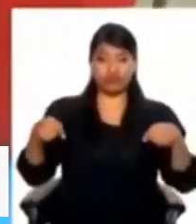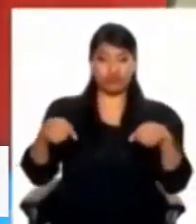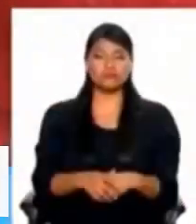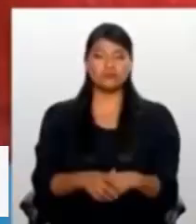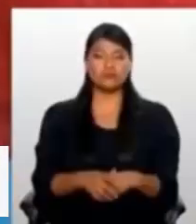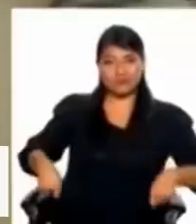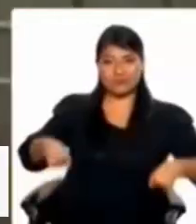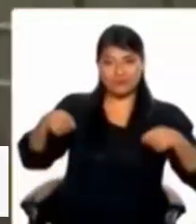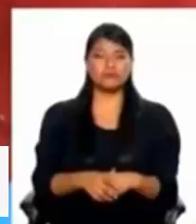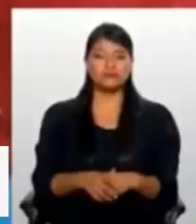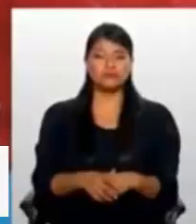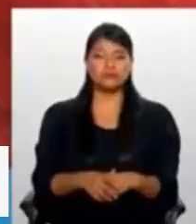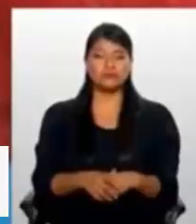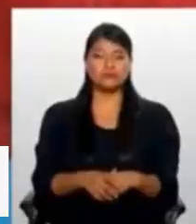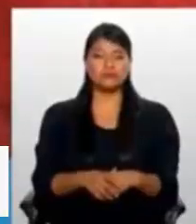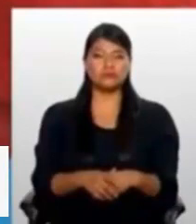especial.